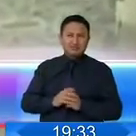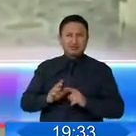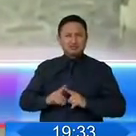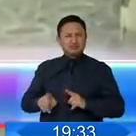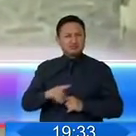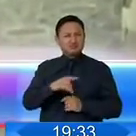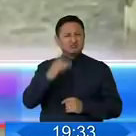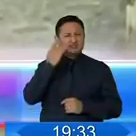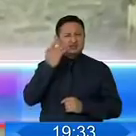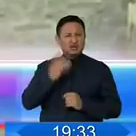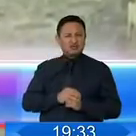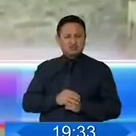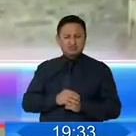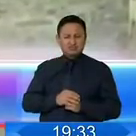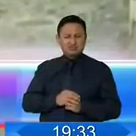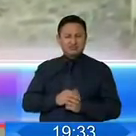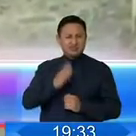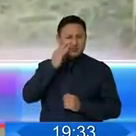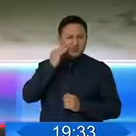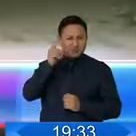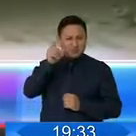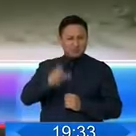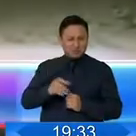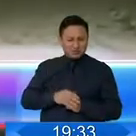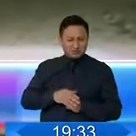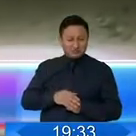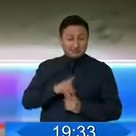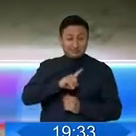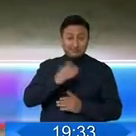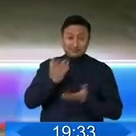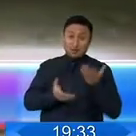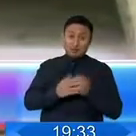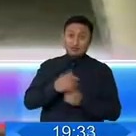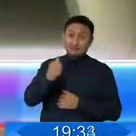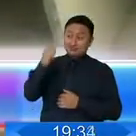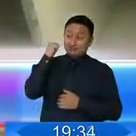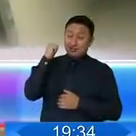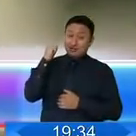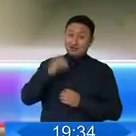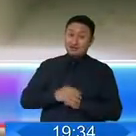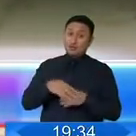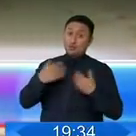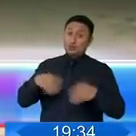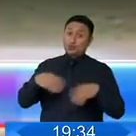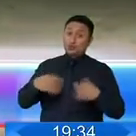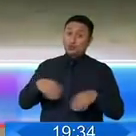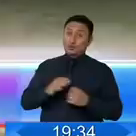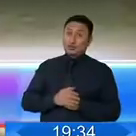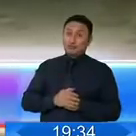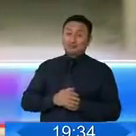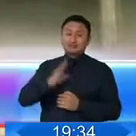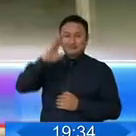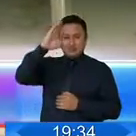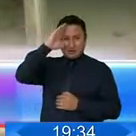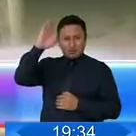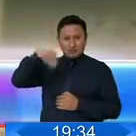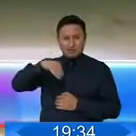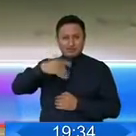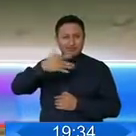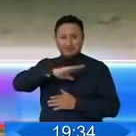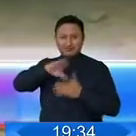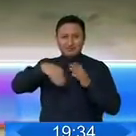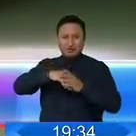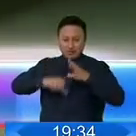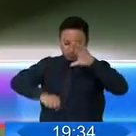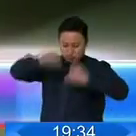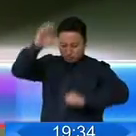La experiencia de los agentes apuntó a que en el balde estaba el misterio millonario. En el comando de policía desbarataron las tablas y